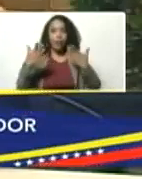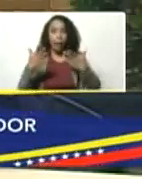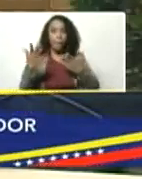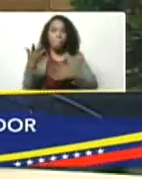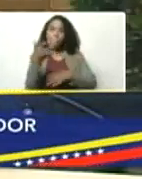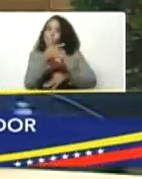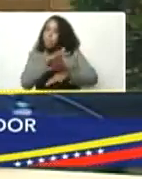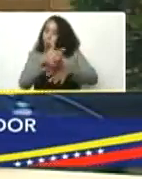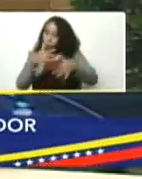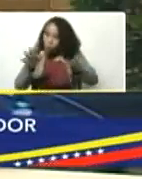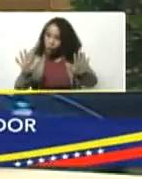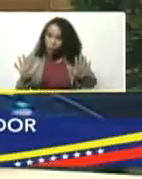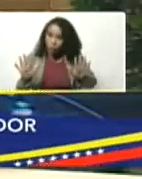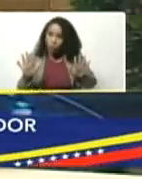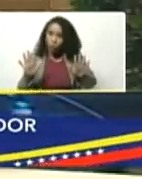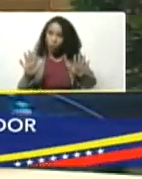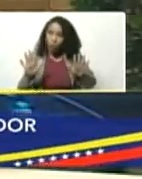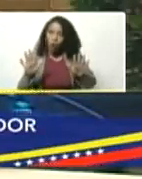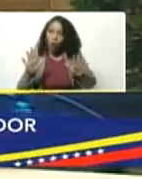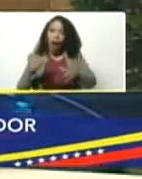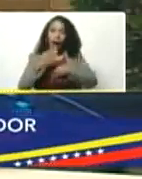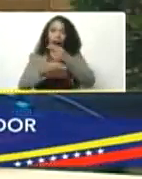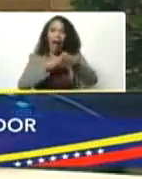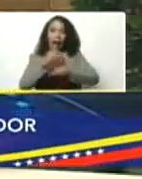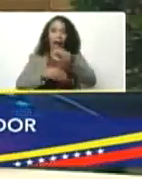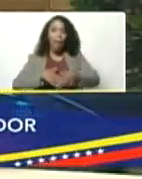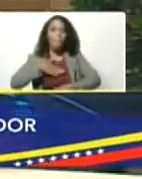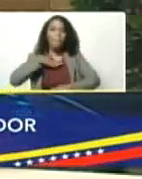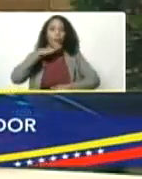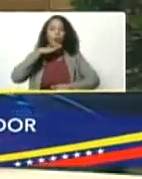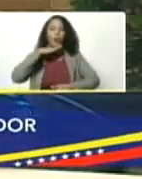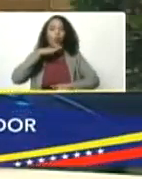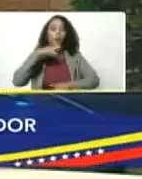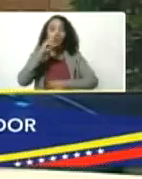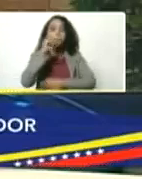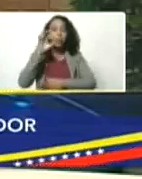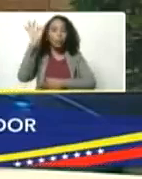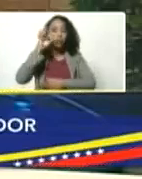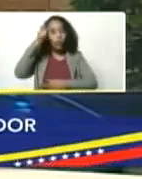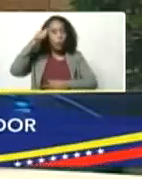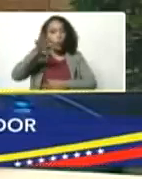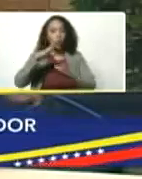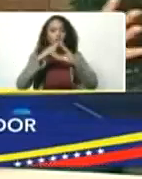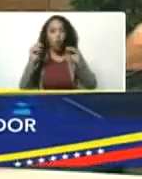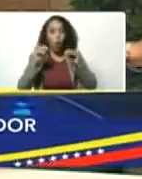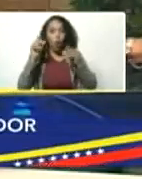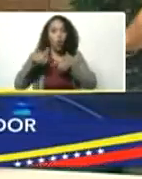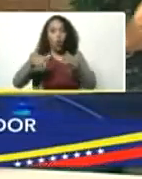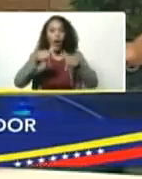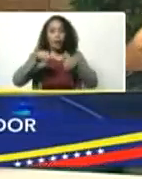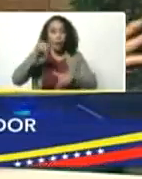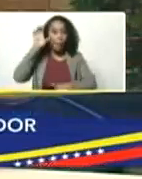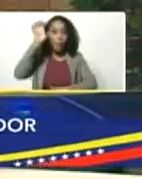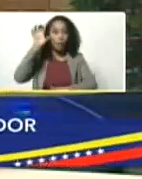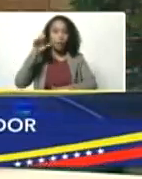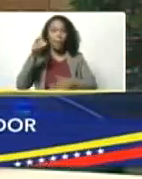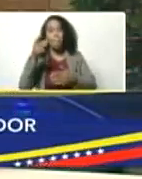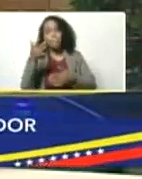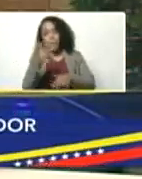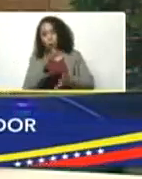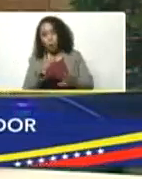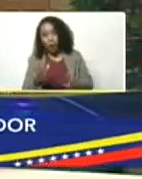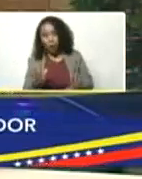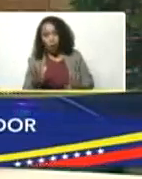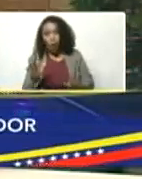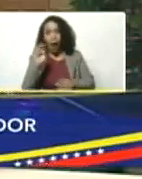menos ocupe el 20% de la producción de todos los sectores del país. Por lo menos, digo, por lo